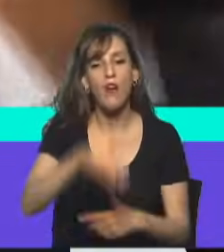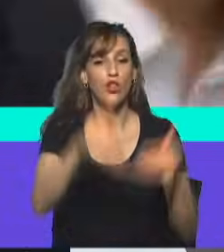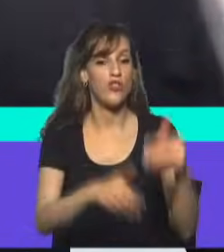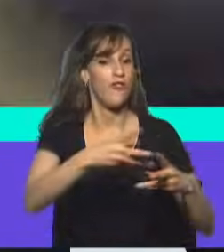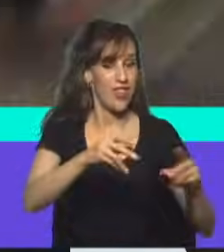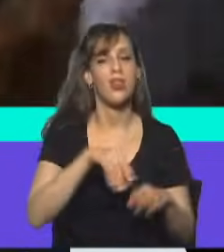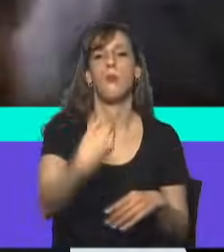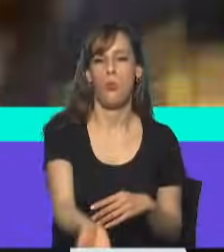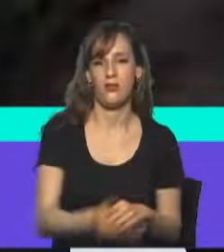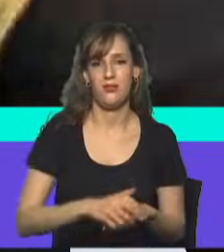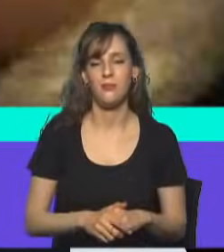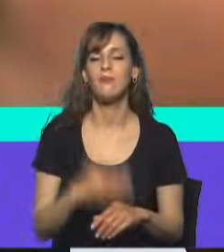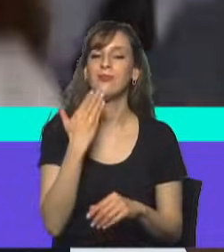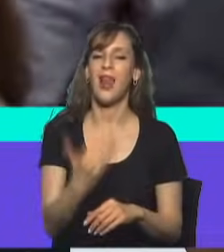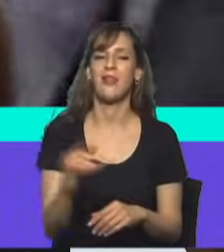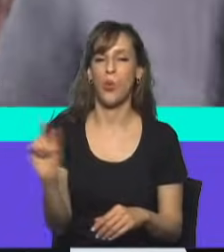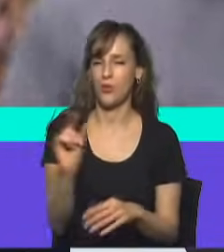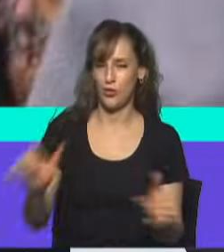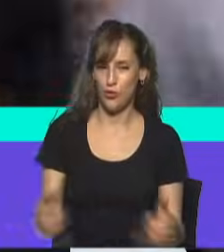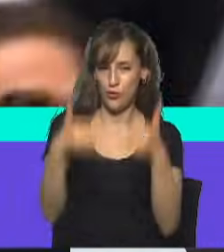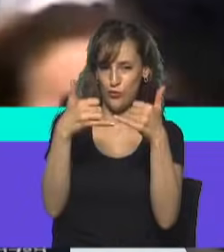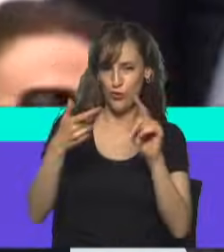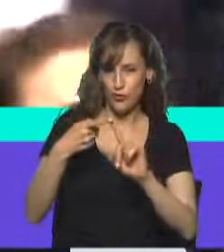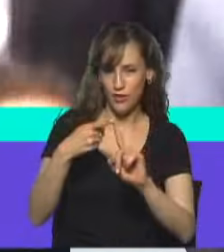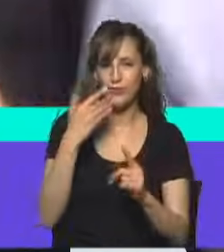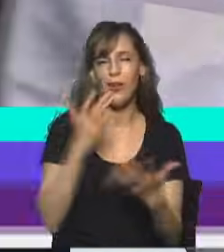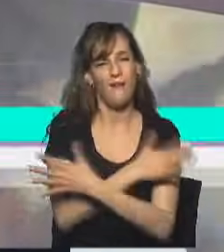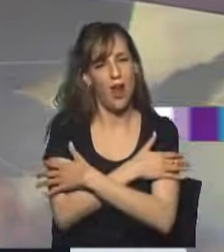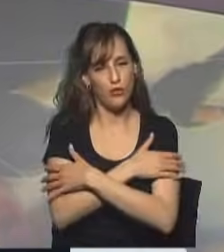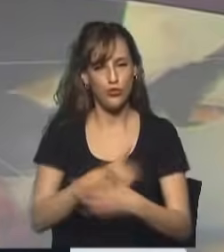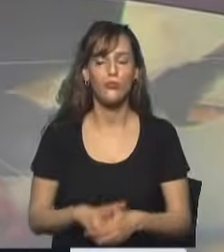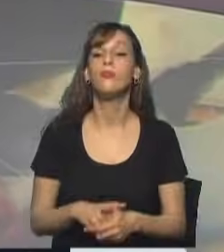Bien, Néstor, gracias por estos minutos. Abrazo enorme. Hasta luego. Hasta luego. Bueno.